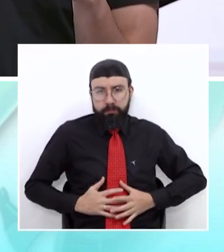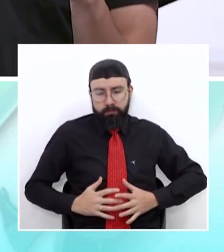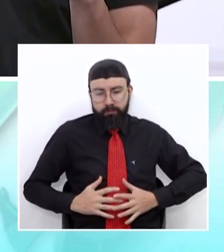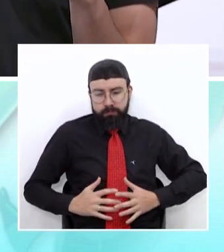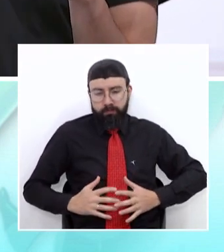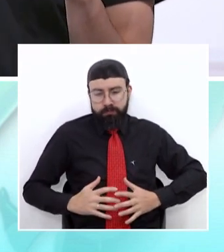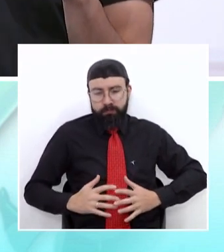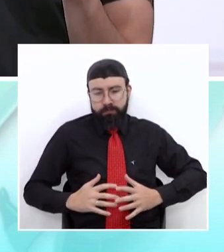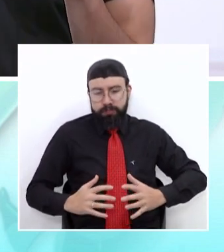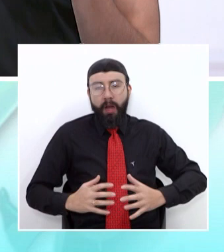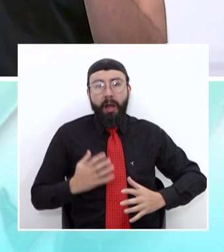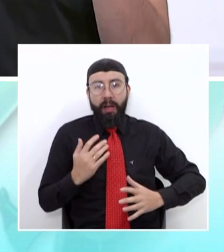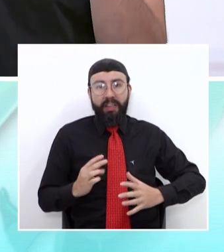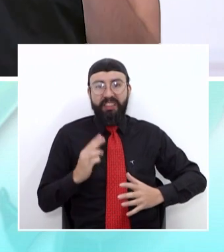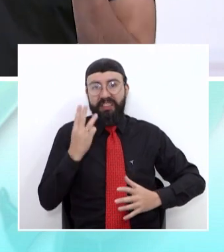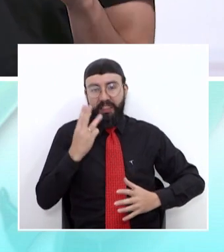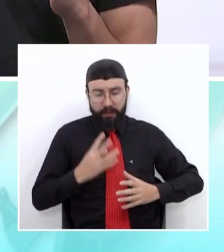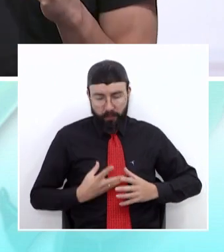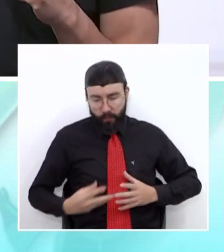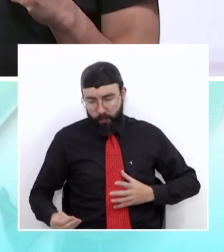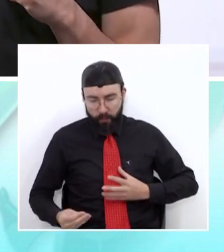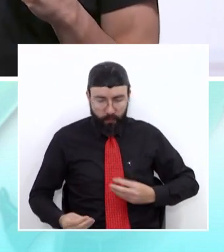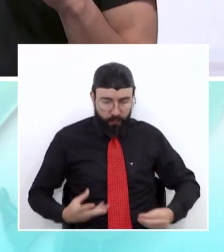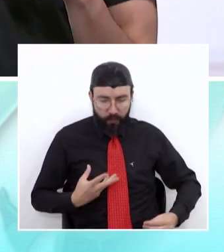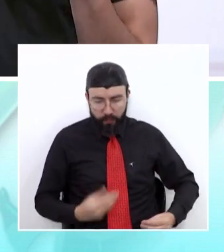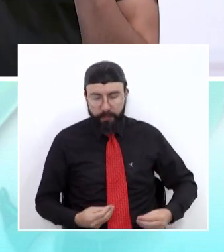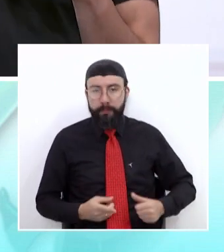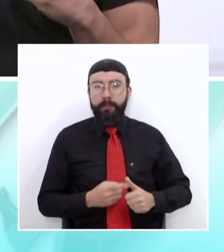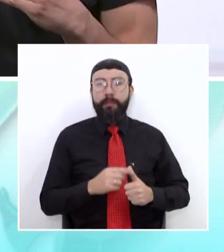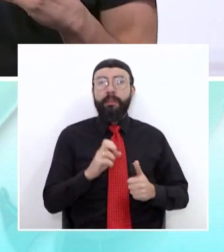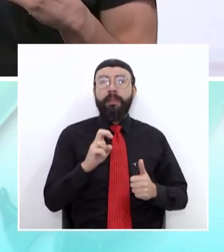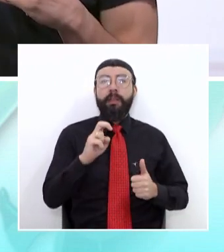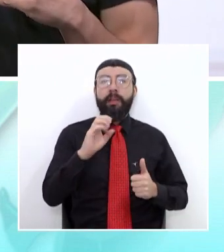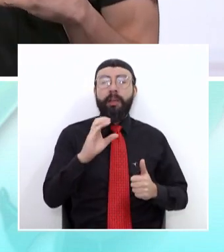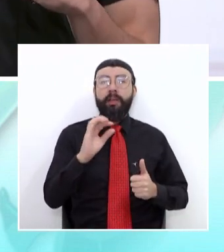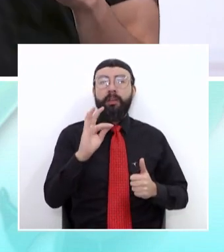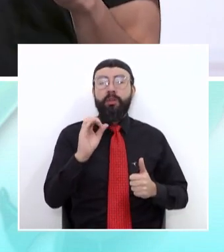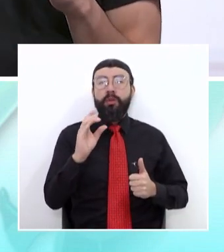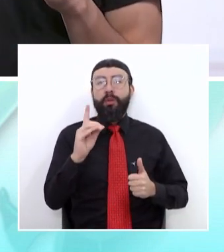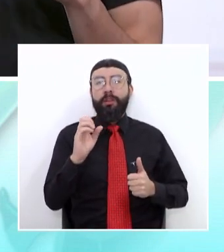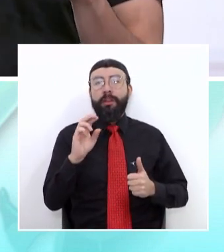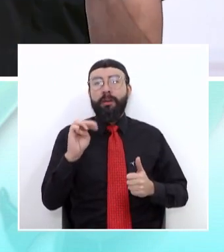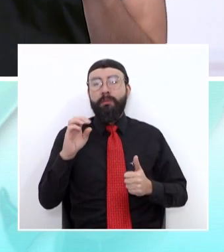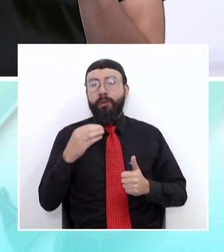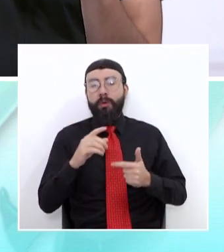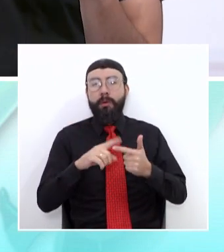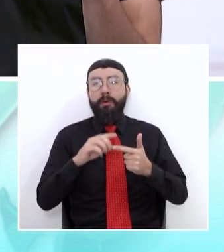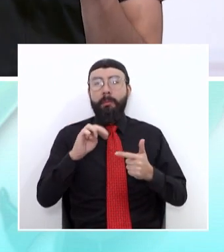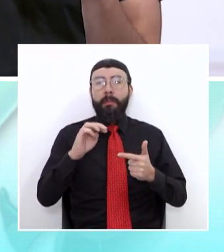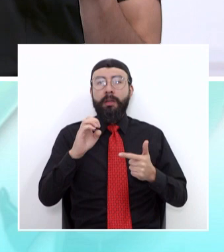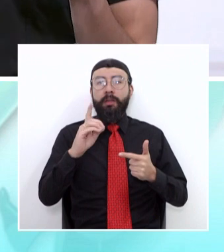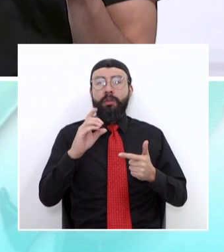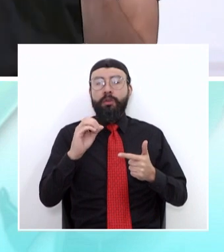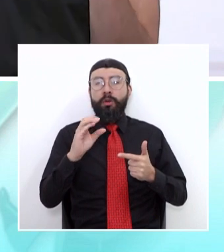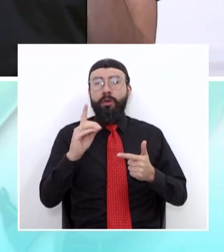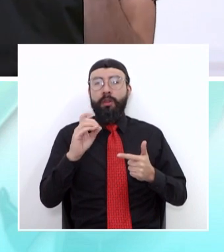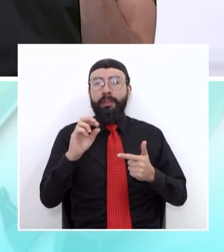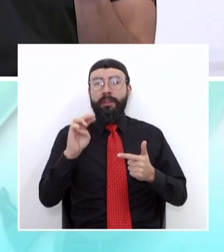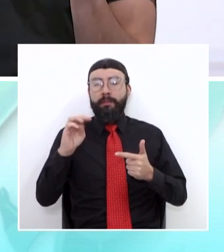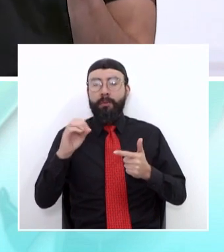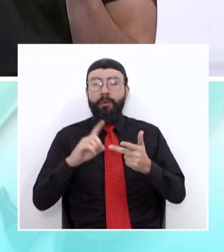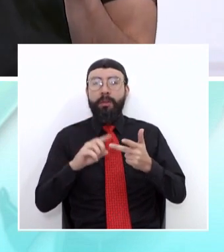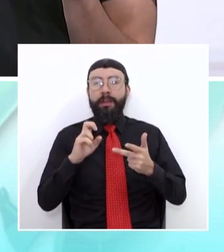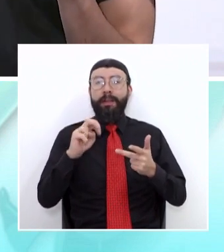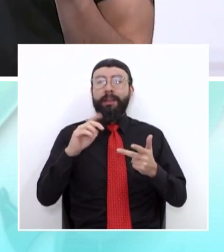de la cual salen todos nuestros tejidos: ectodermo, mesodermo y endodermo. Y cada uno de estas celulitas,